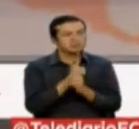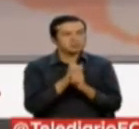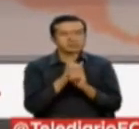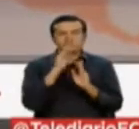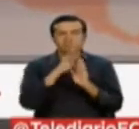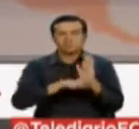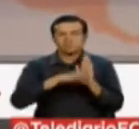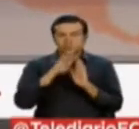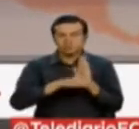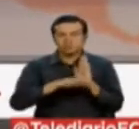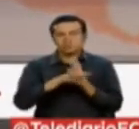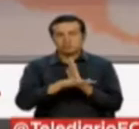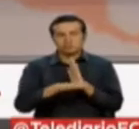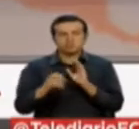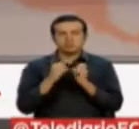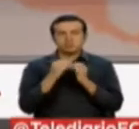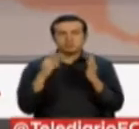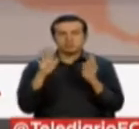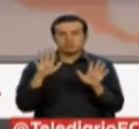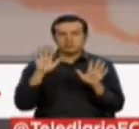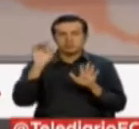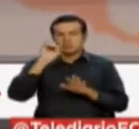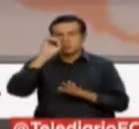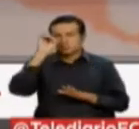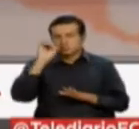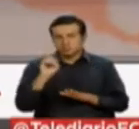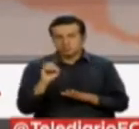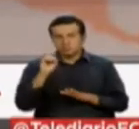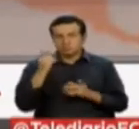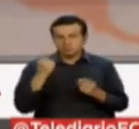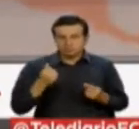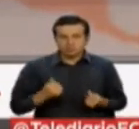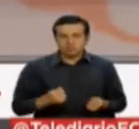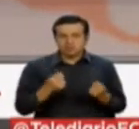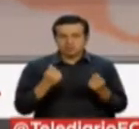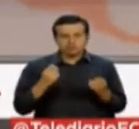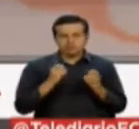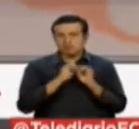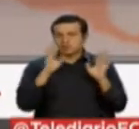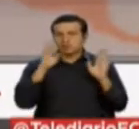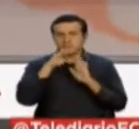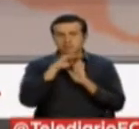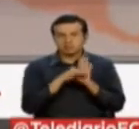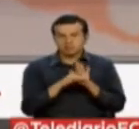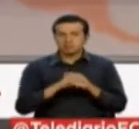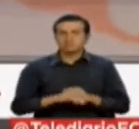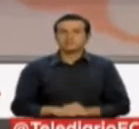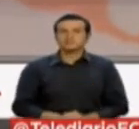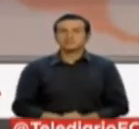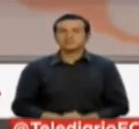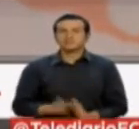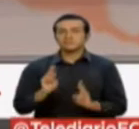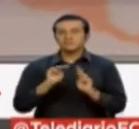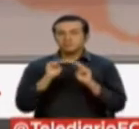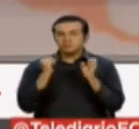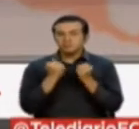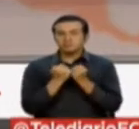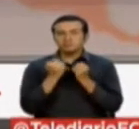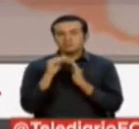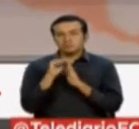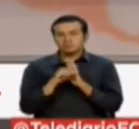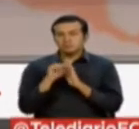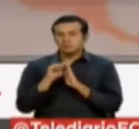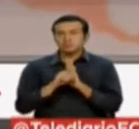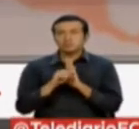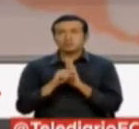disminución aproximadamente en el 10% de los gastos en general. Evidentemente en el caso del MIES hemos afectado